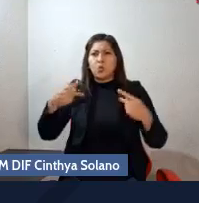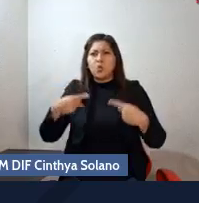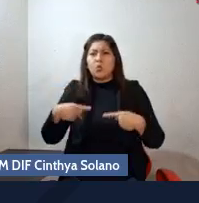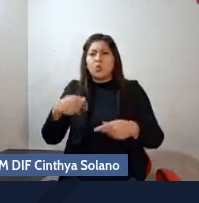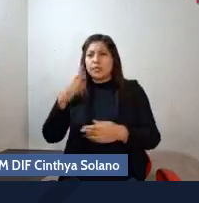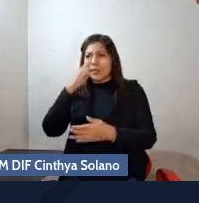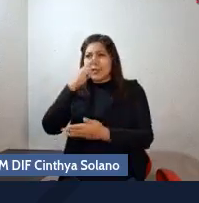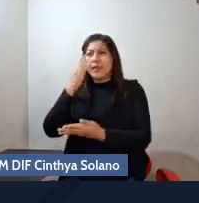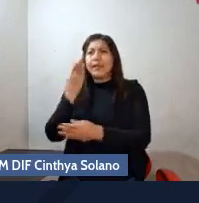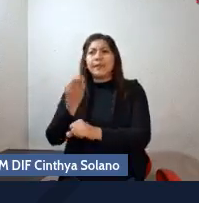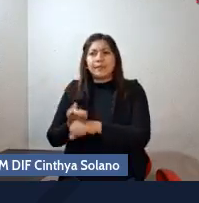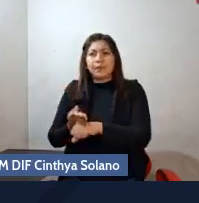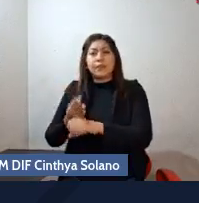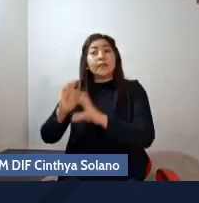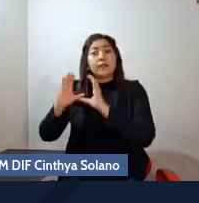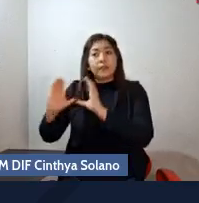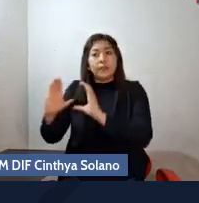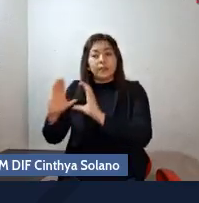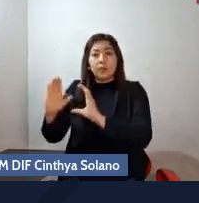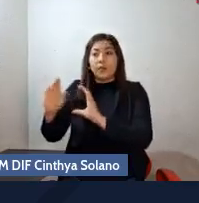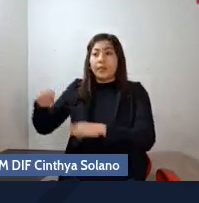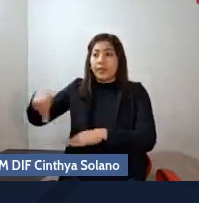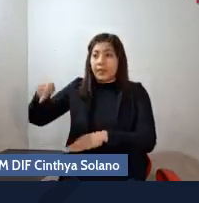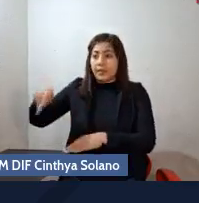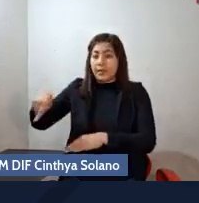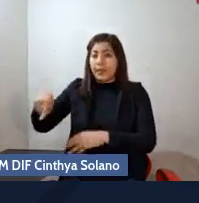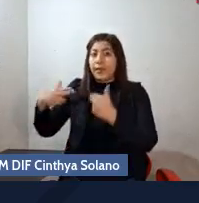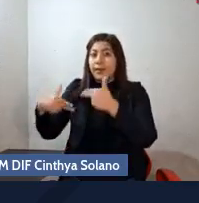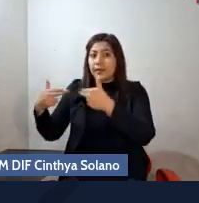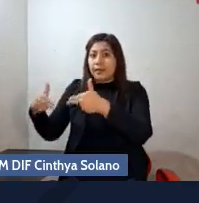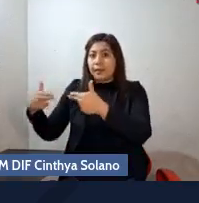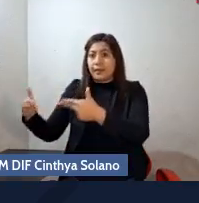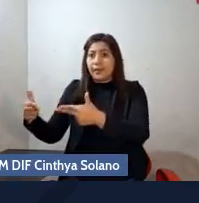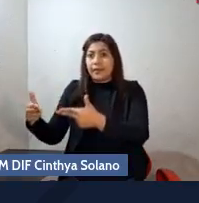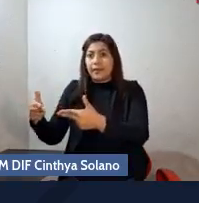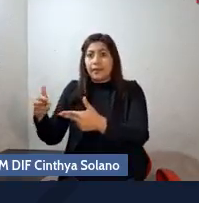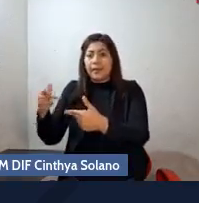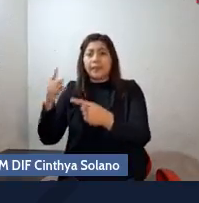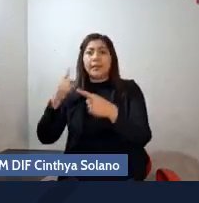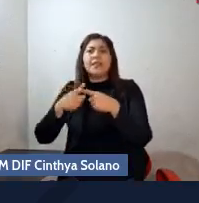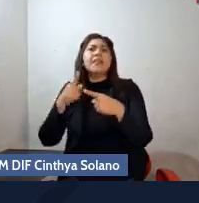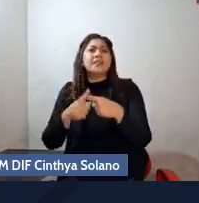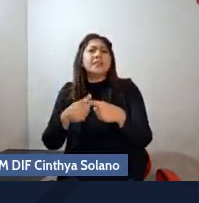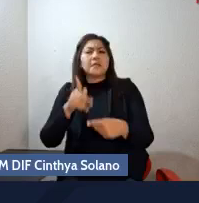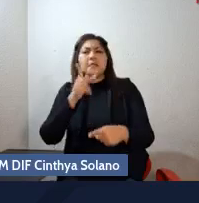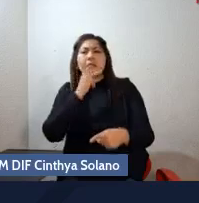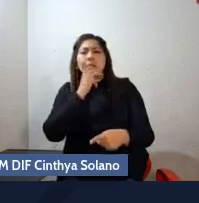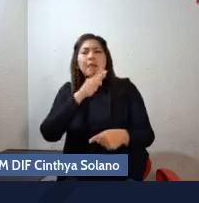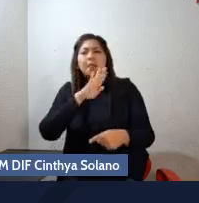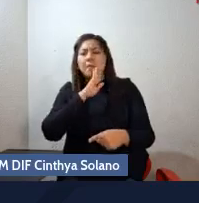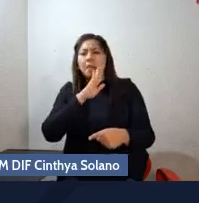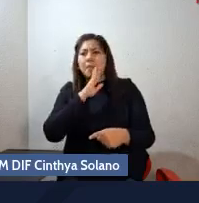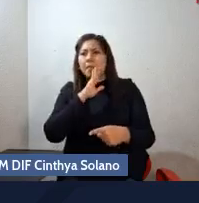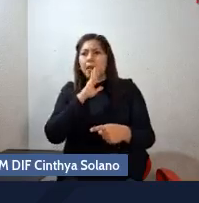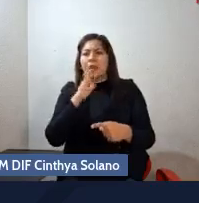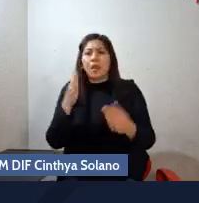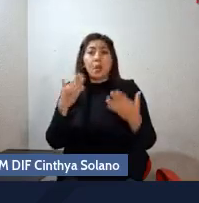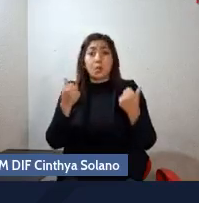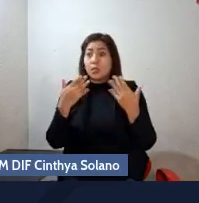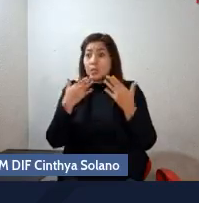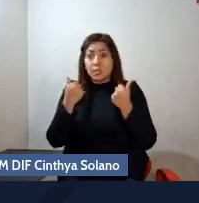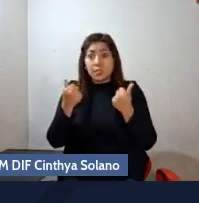potestad. En este caso, los padres. Y a falta de padres, pues tendría que